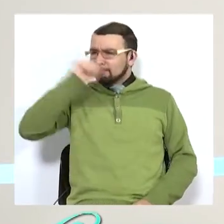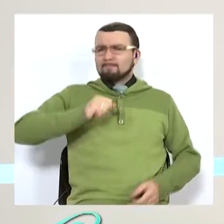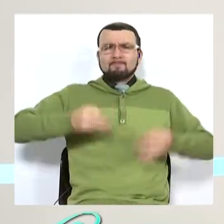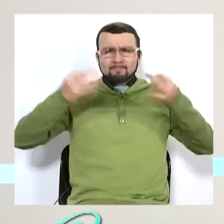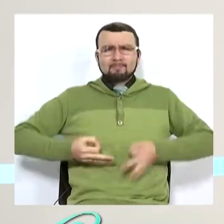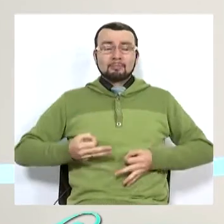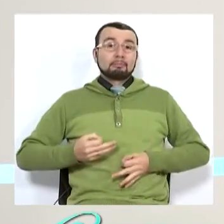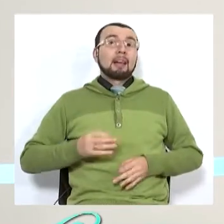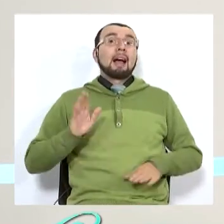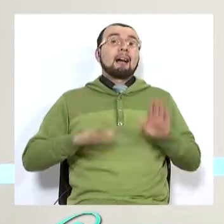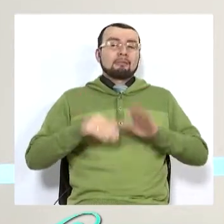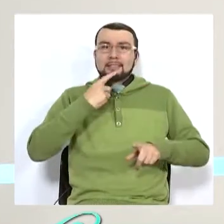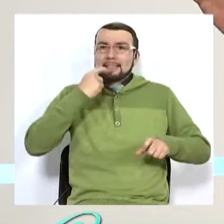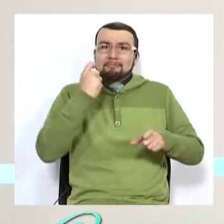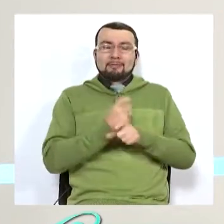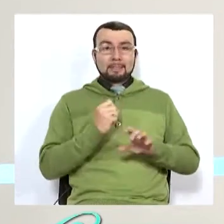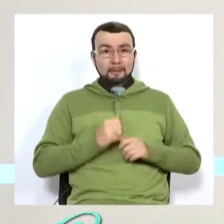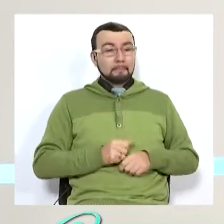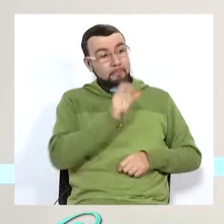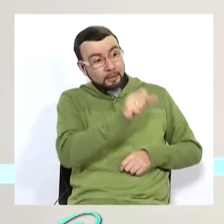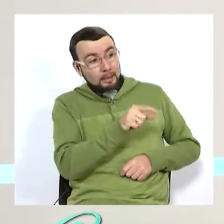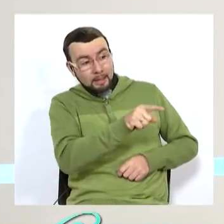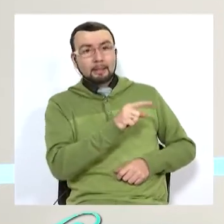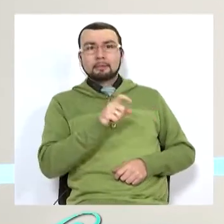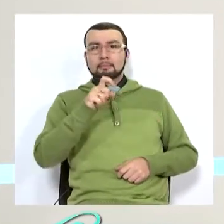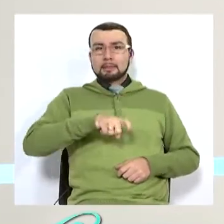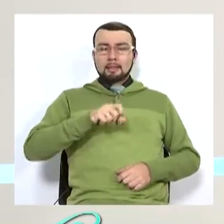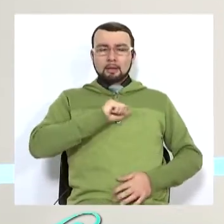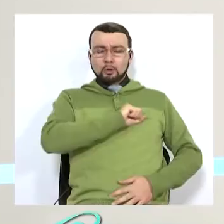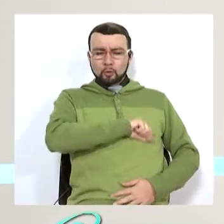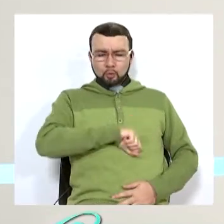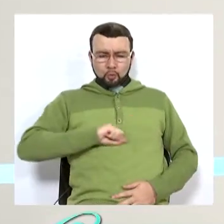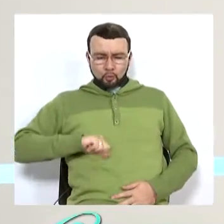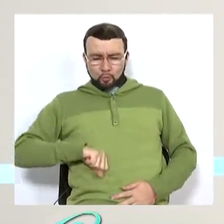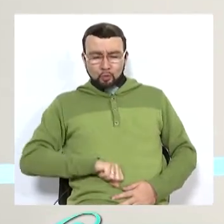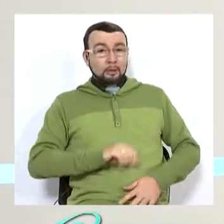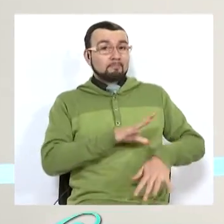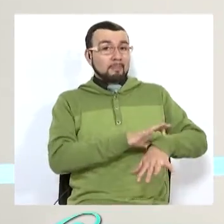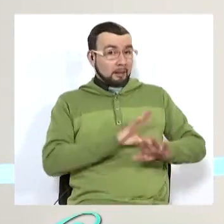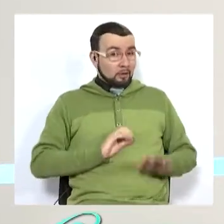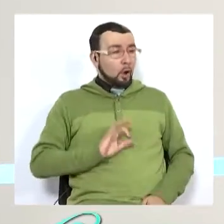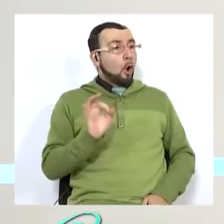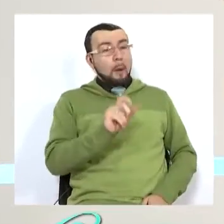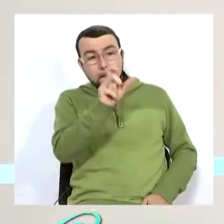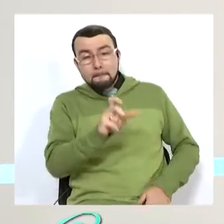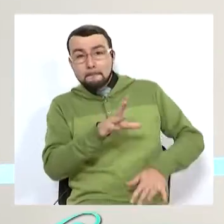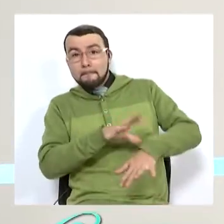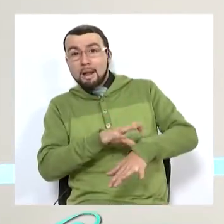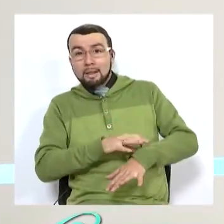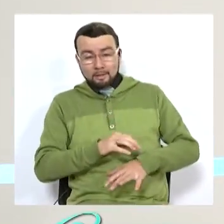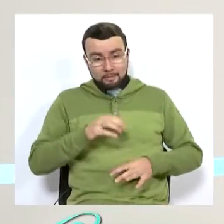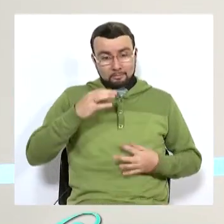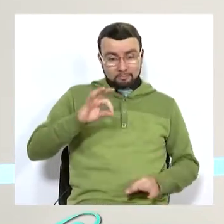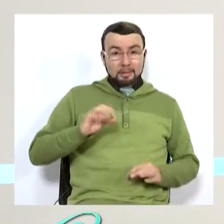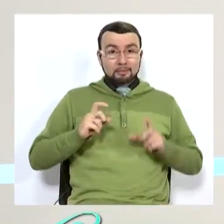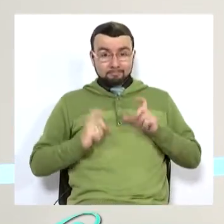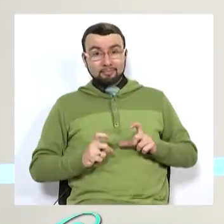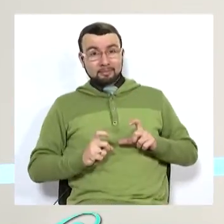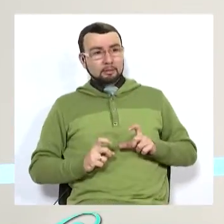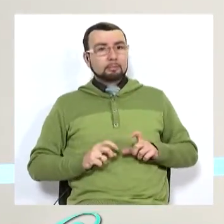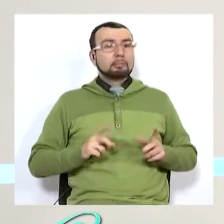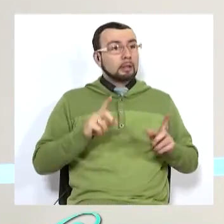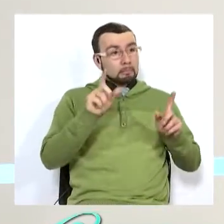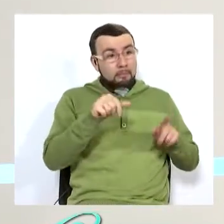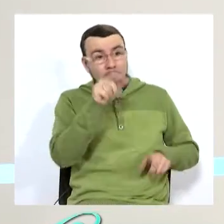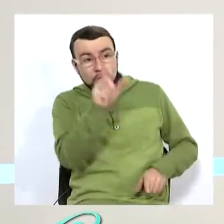diagnósticos, porque es que también necesito el ecografista, y necesito el de rayos X y el gastroenterólogo, y uno